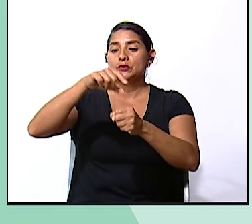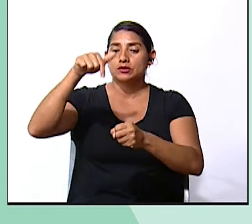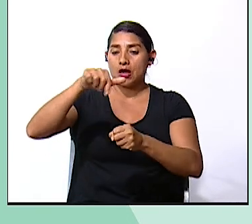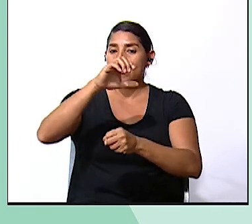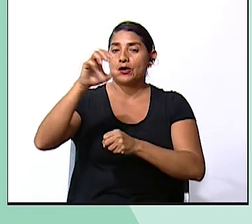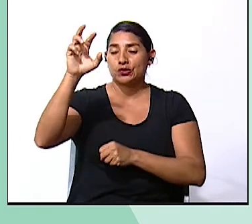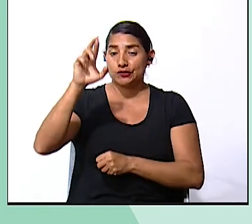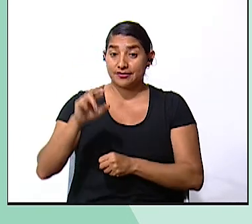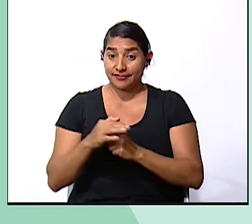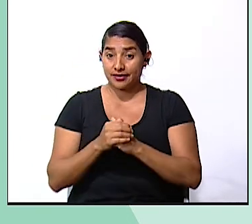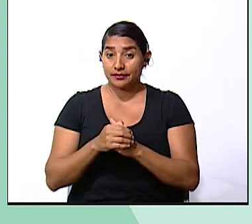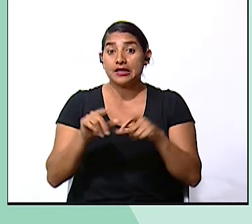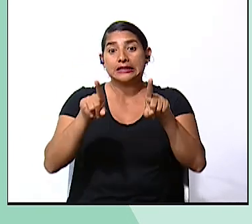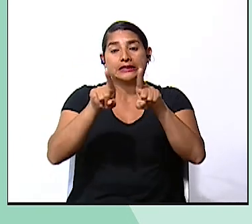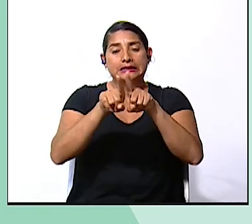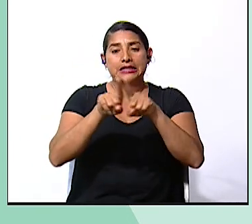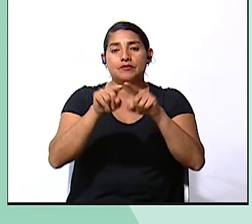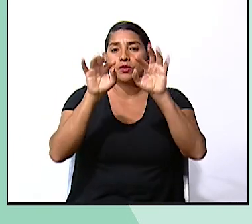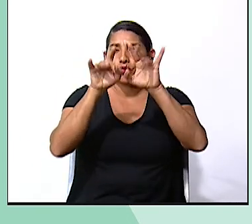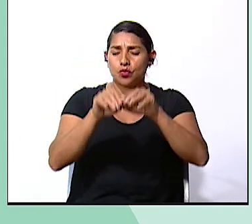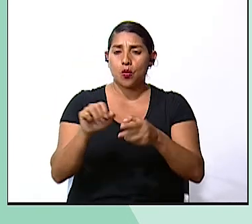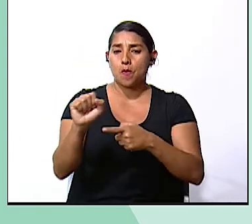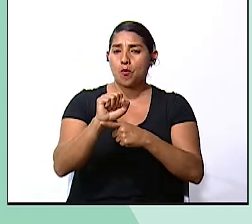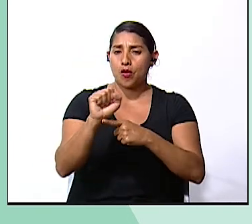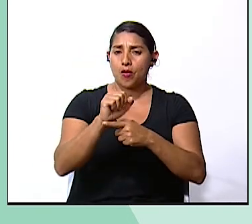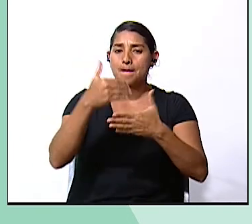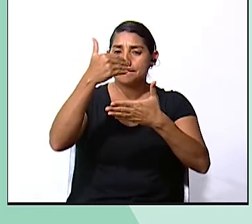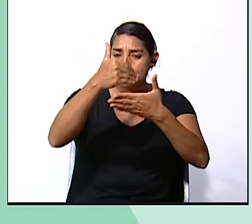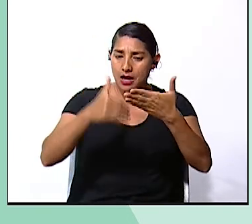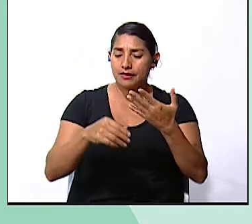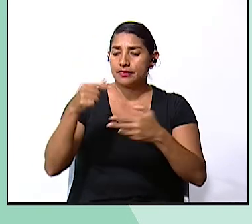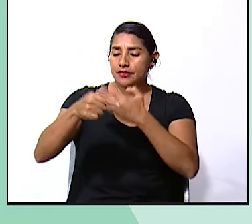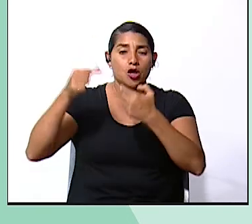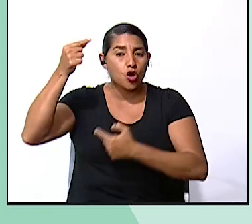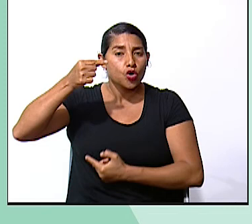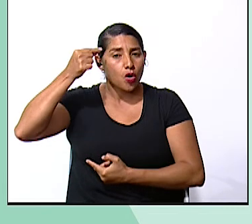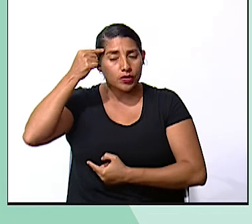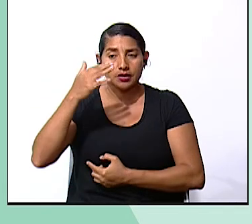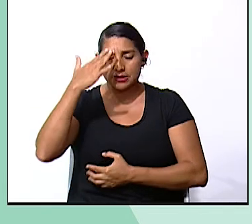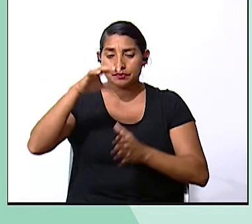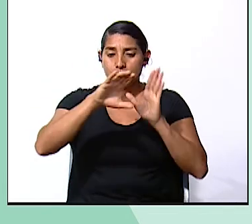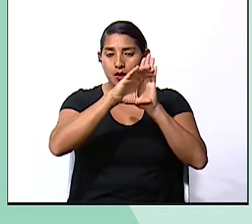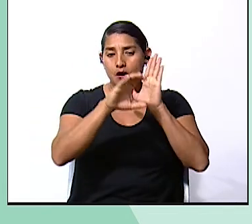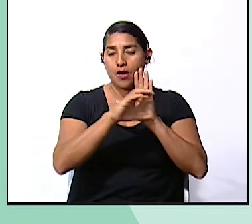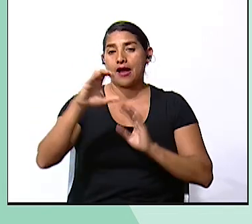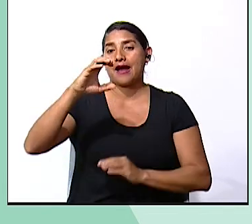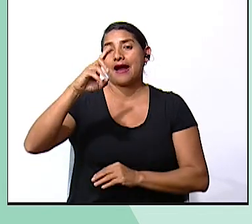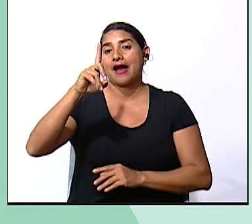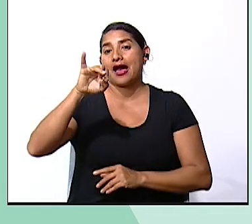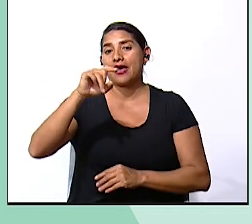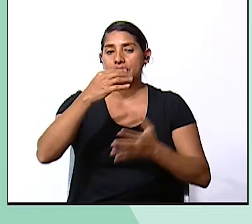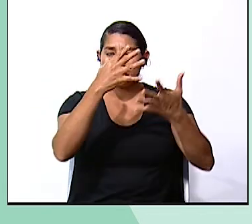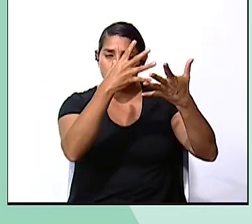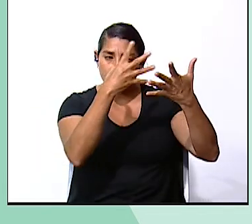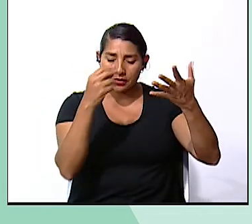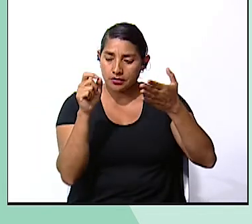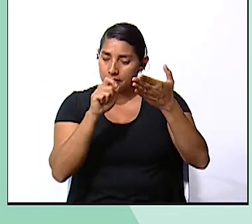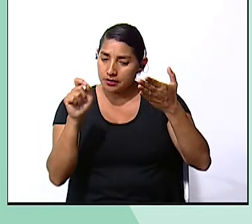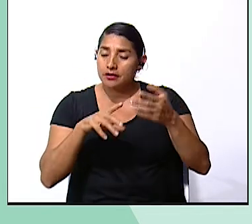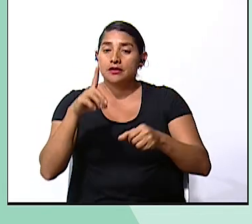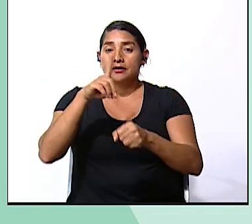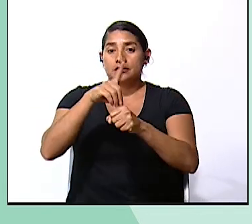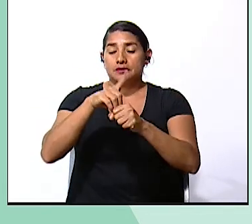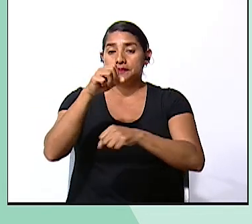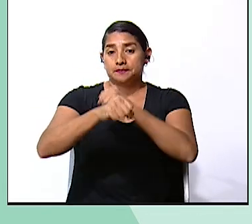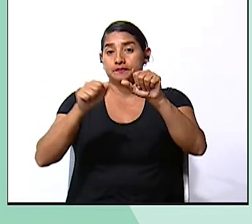Rica. También redacté el borrador del Plan de Gobierno inspirado en la Constitución de Cádiz. Fui diputado de